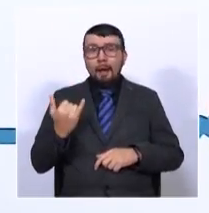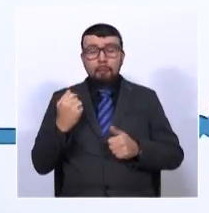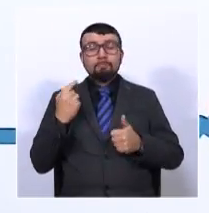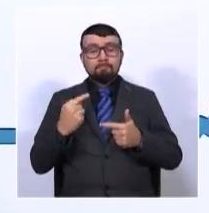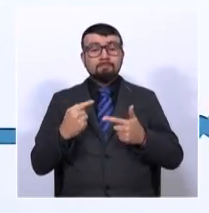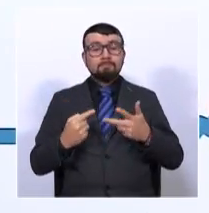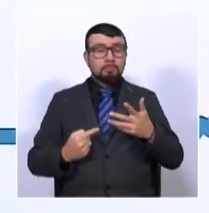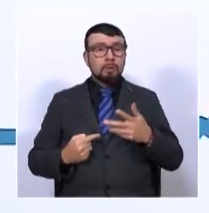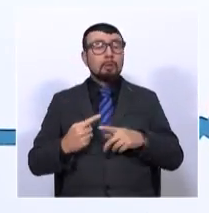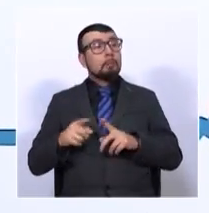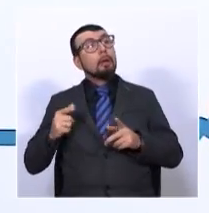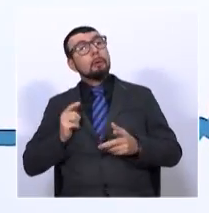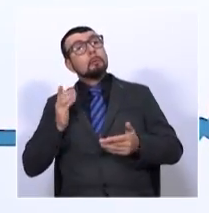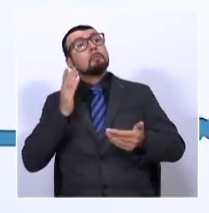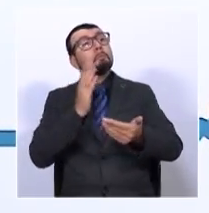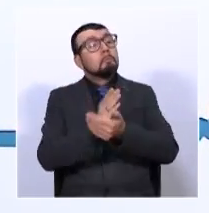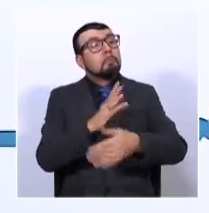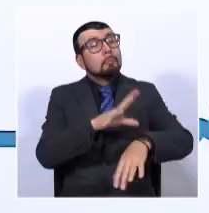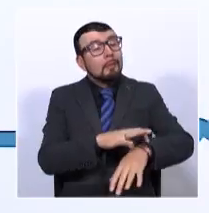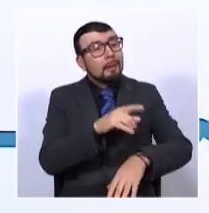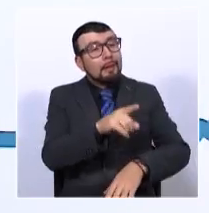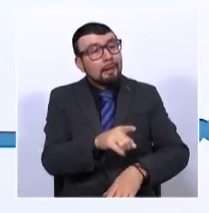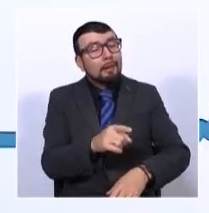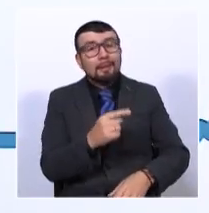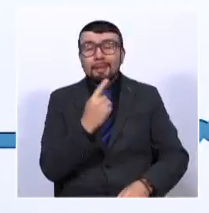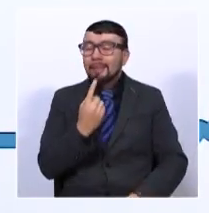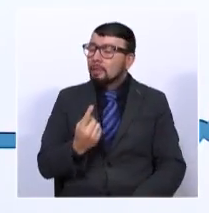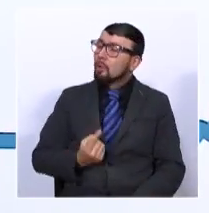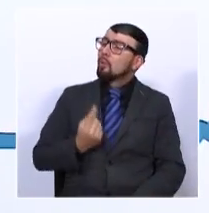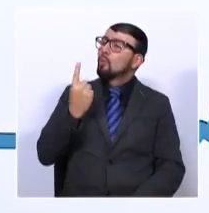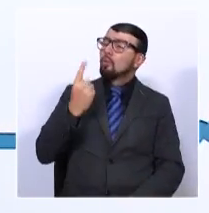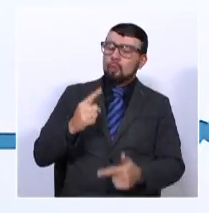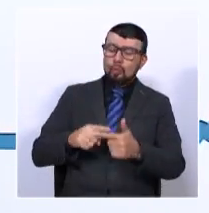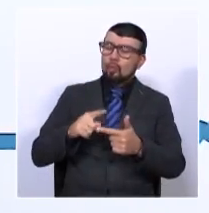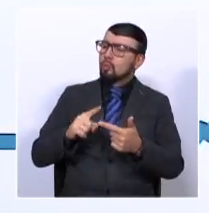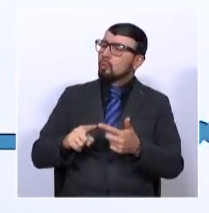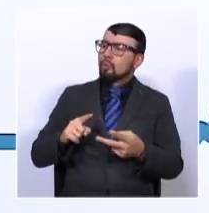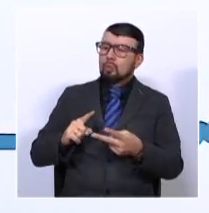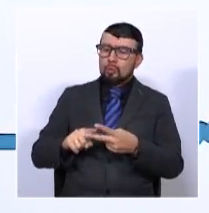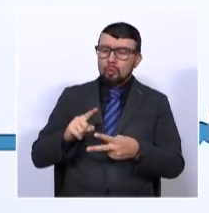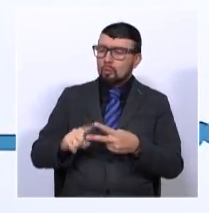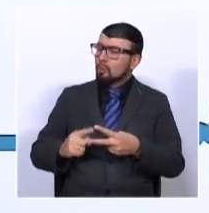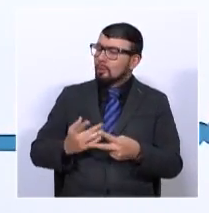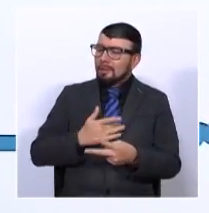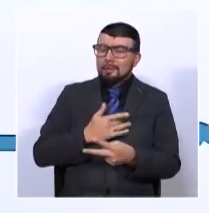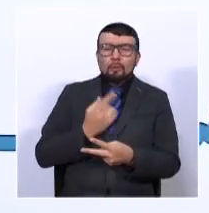es que uno vaya a una consulta y su médico le diga, dígame una o dos cosas de las que tiene.